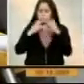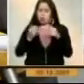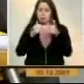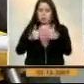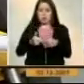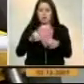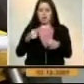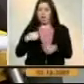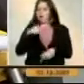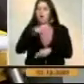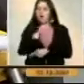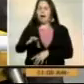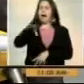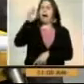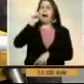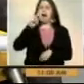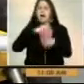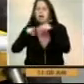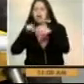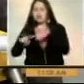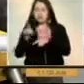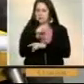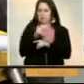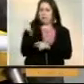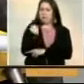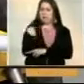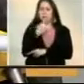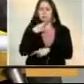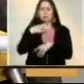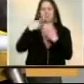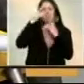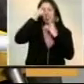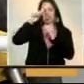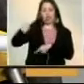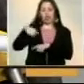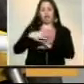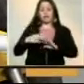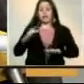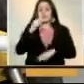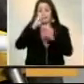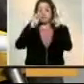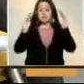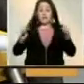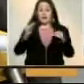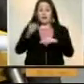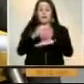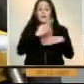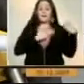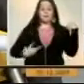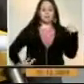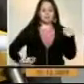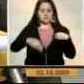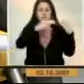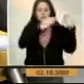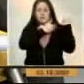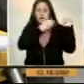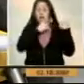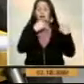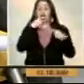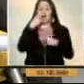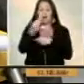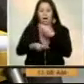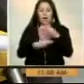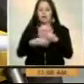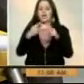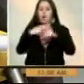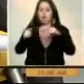de rumores. Sí hacemos un llamado al presidente de la República, hacemos un llamado a los distintos funcionarios que tienen la responsabilidad del